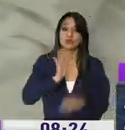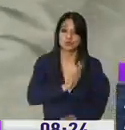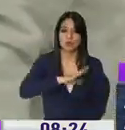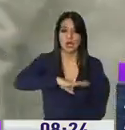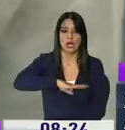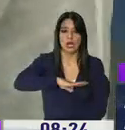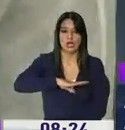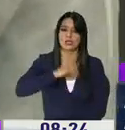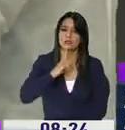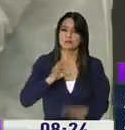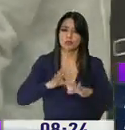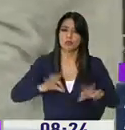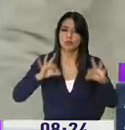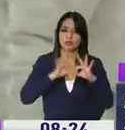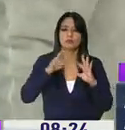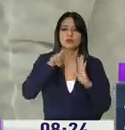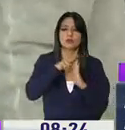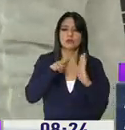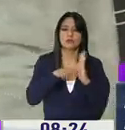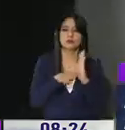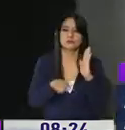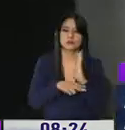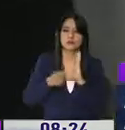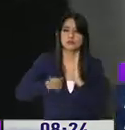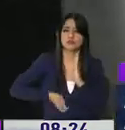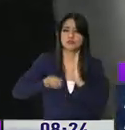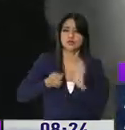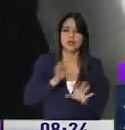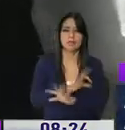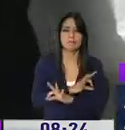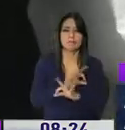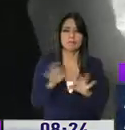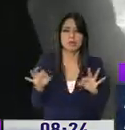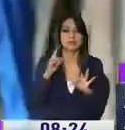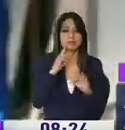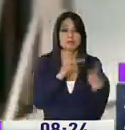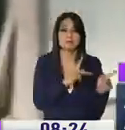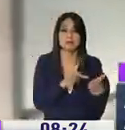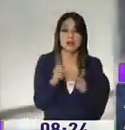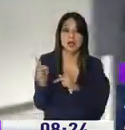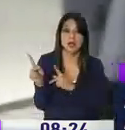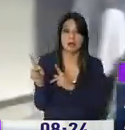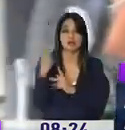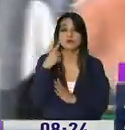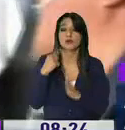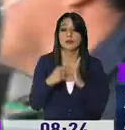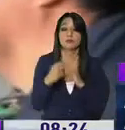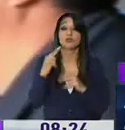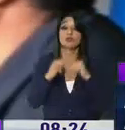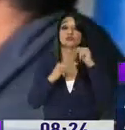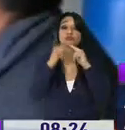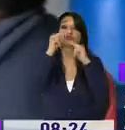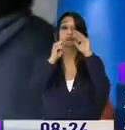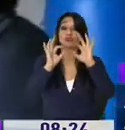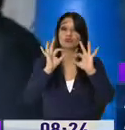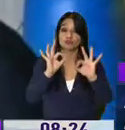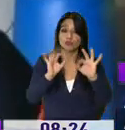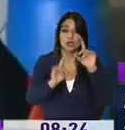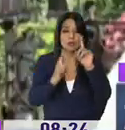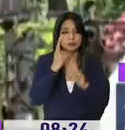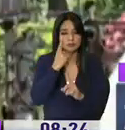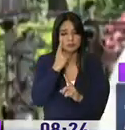los requisitos de sanitización para la implementación de planes pilotos. La construcción ya estaría con algunas